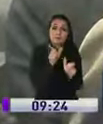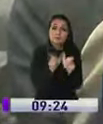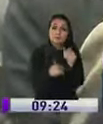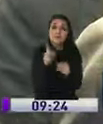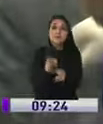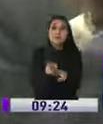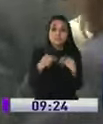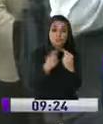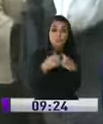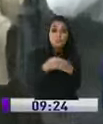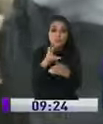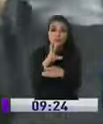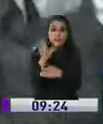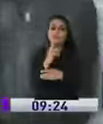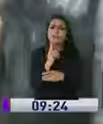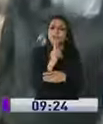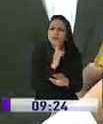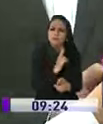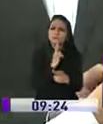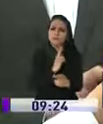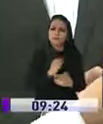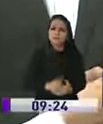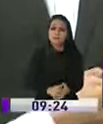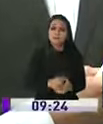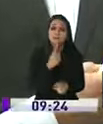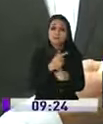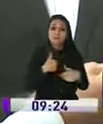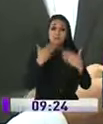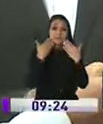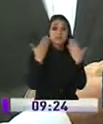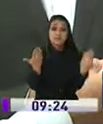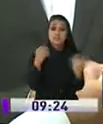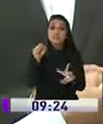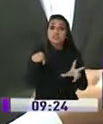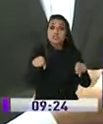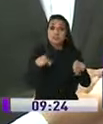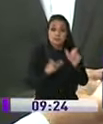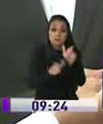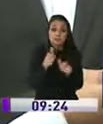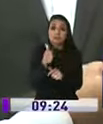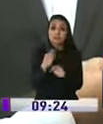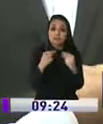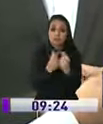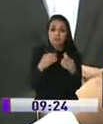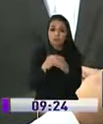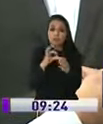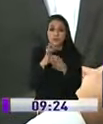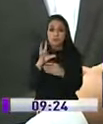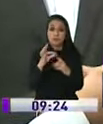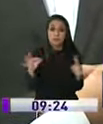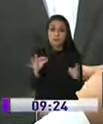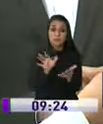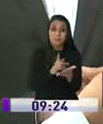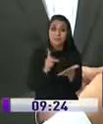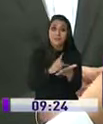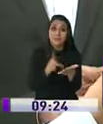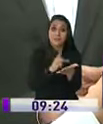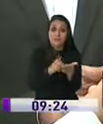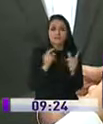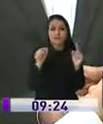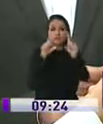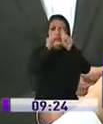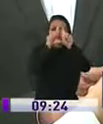de la propia bancada, así respondió. Bueno, yo no puedo decir que son la gente de la bancada, pero las páginas en donde se expresan